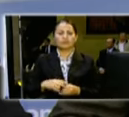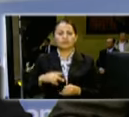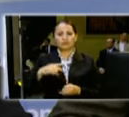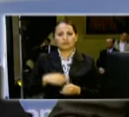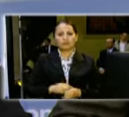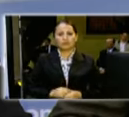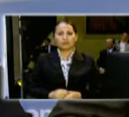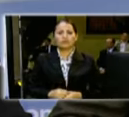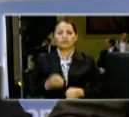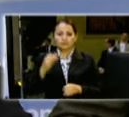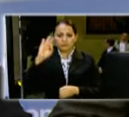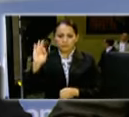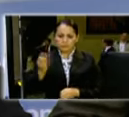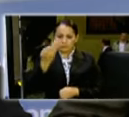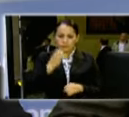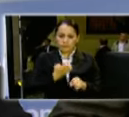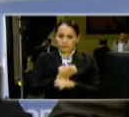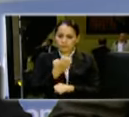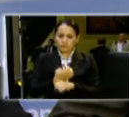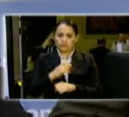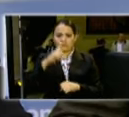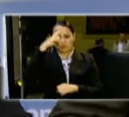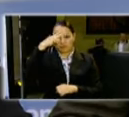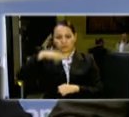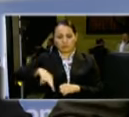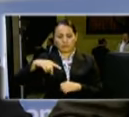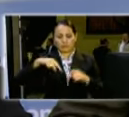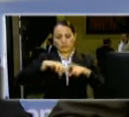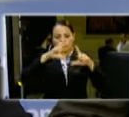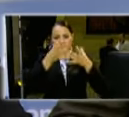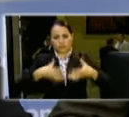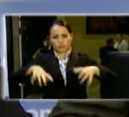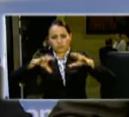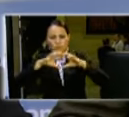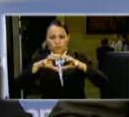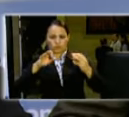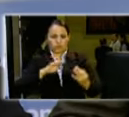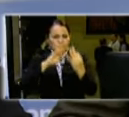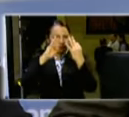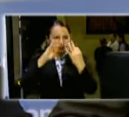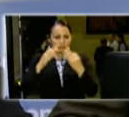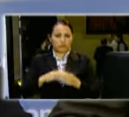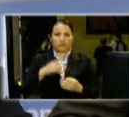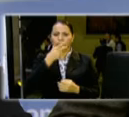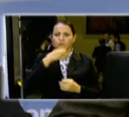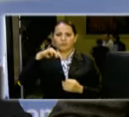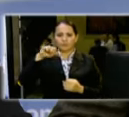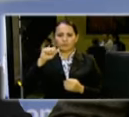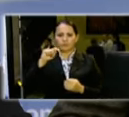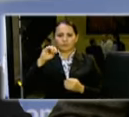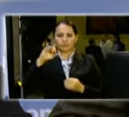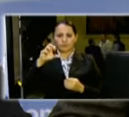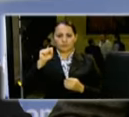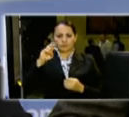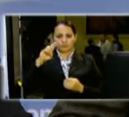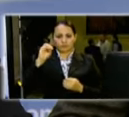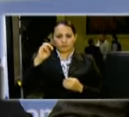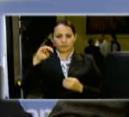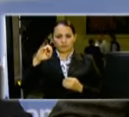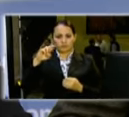de las entidades federativas, México ante el mundo, México, Instituto Matías Romero, Secretaría de Relaciones Exteriores